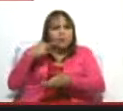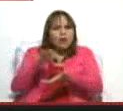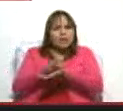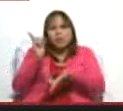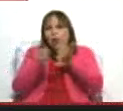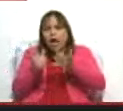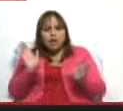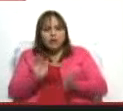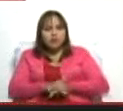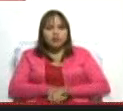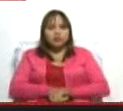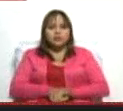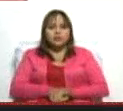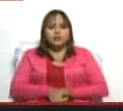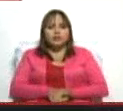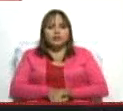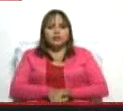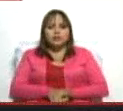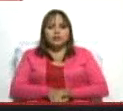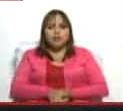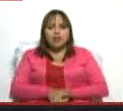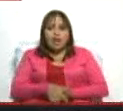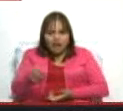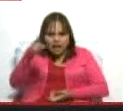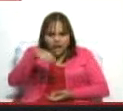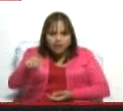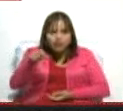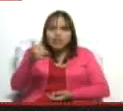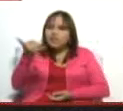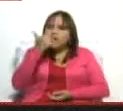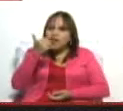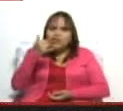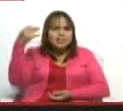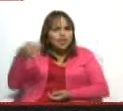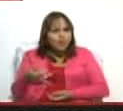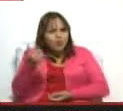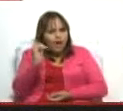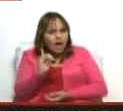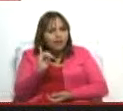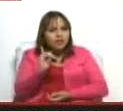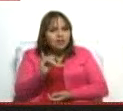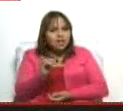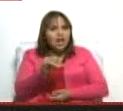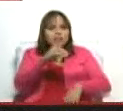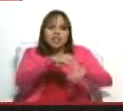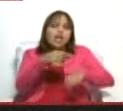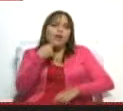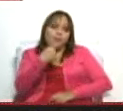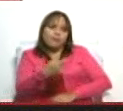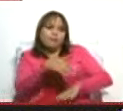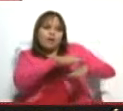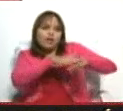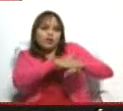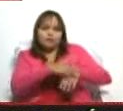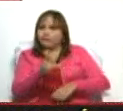qué, van a retractarse? Es el anonimato.